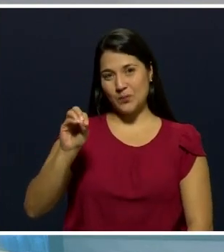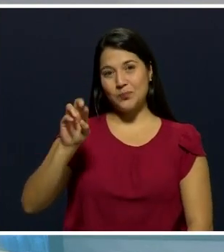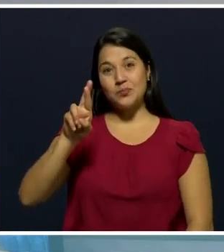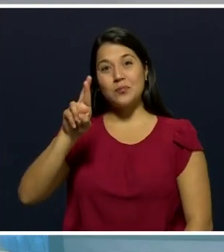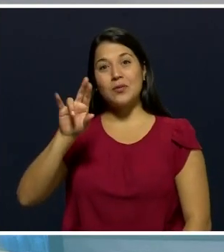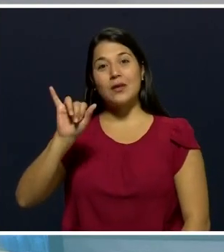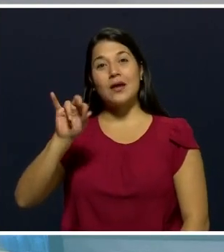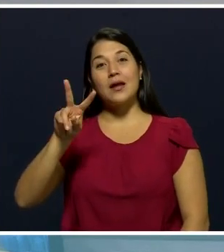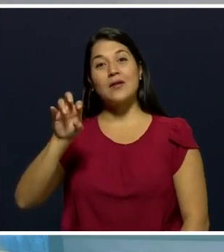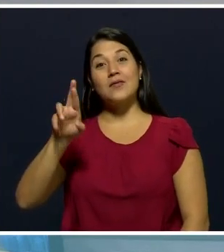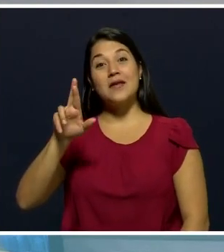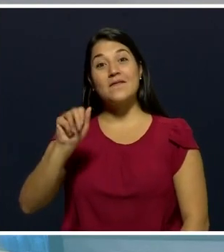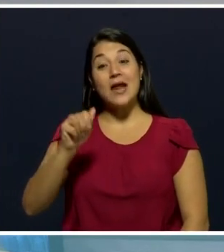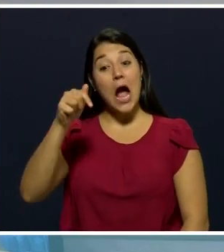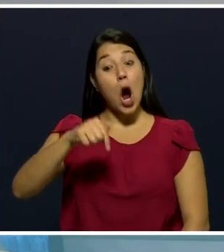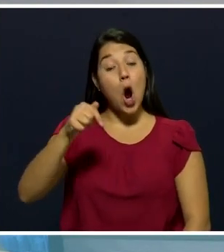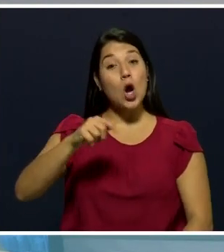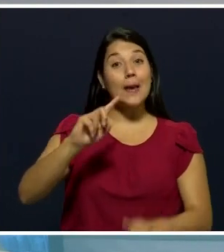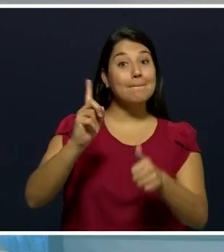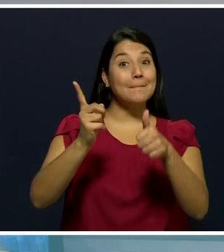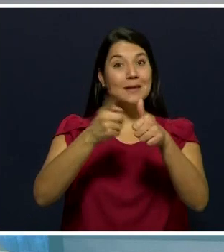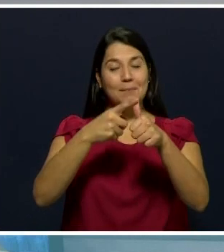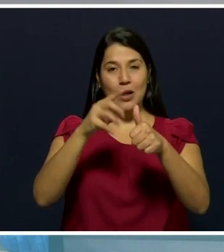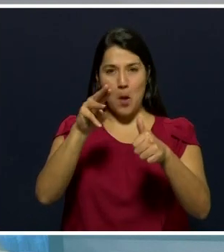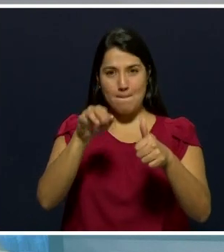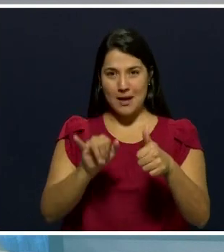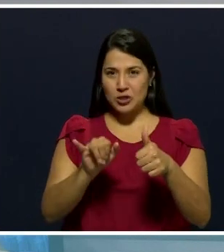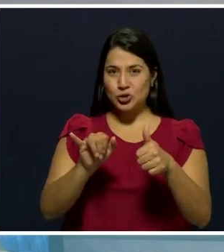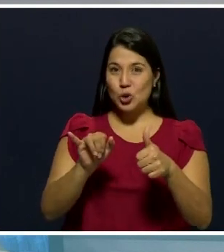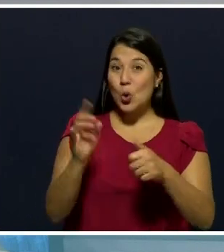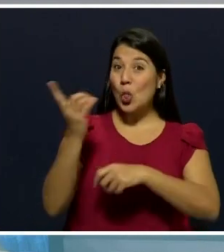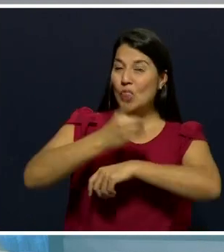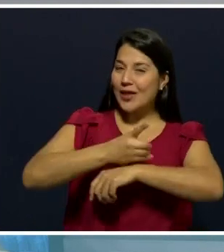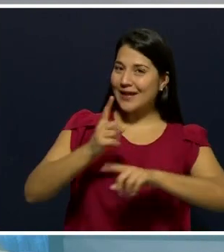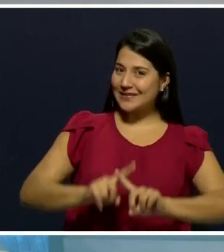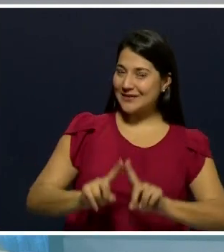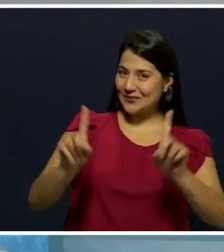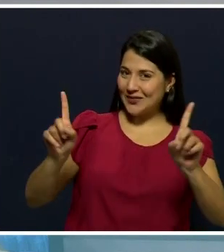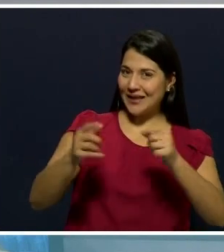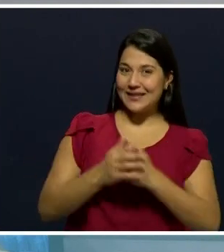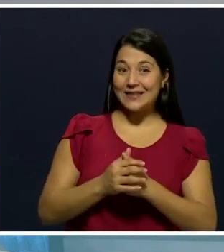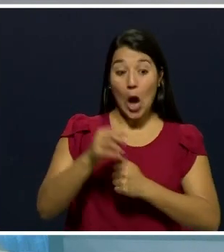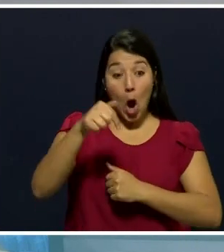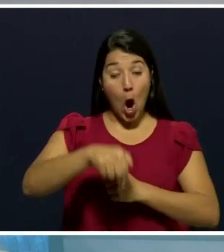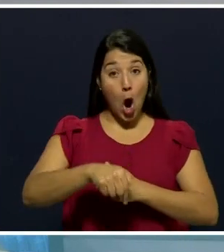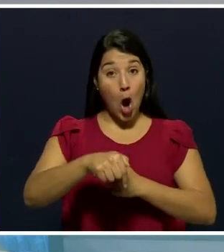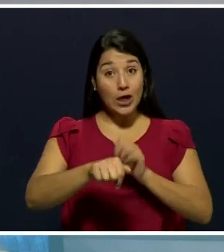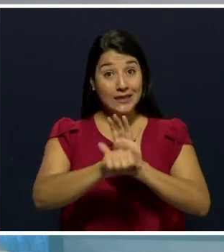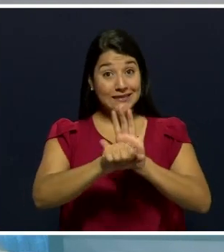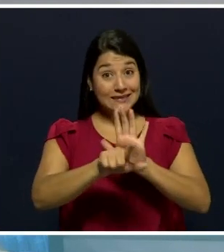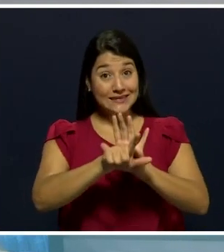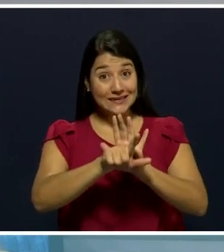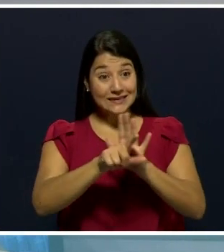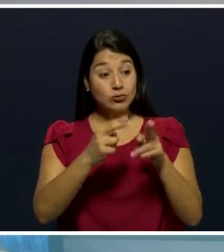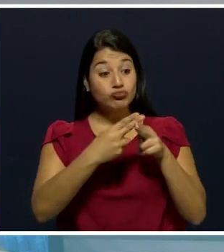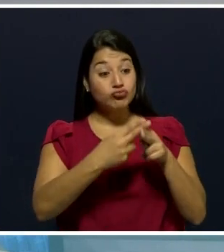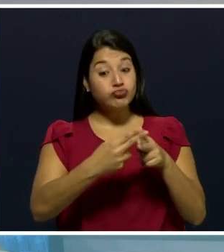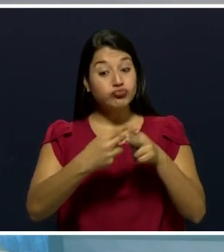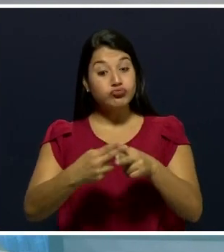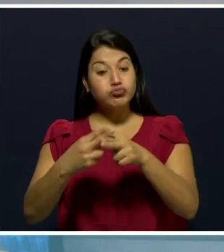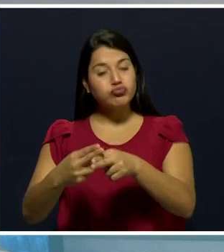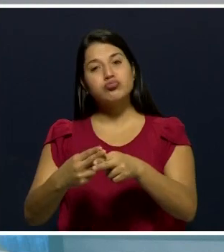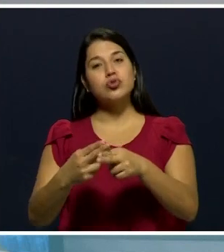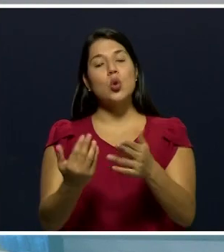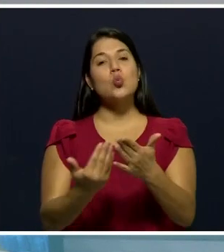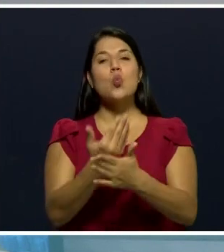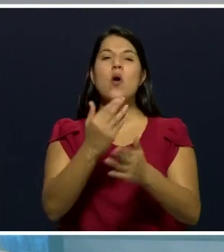de 1 de mayo muy inusual, los diputados escogieron un nuevo directorio legislativo en votación